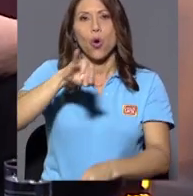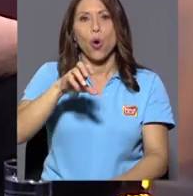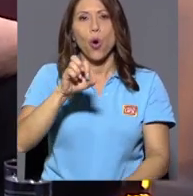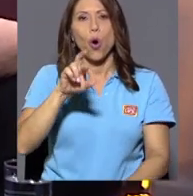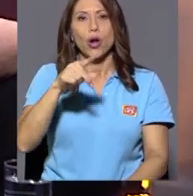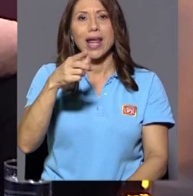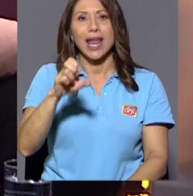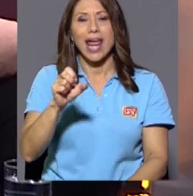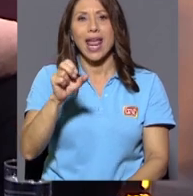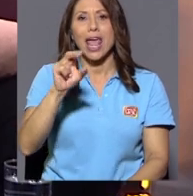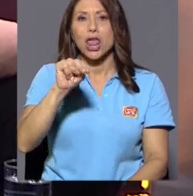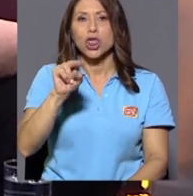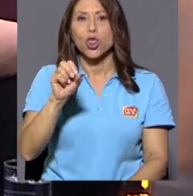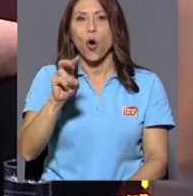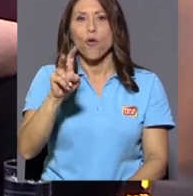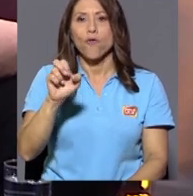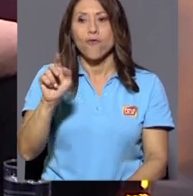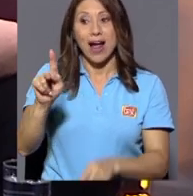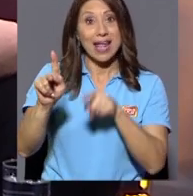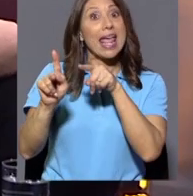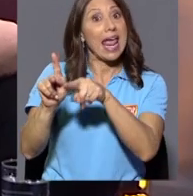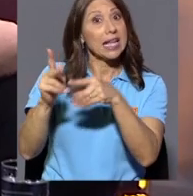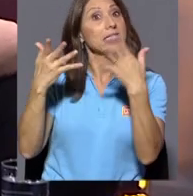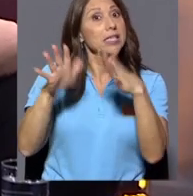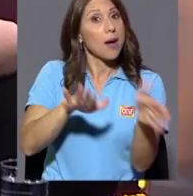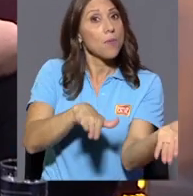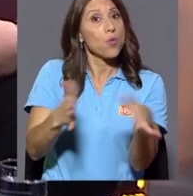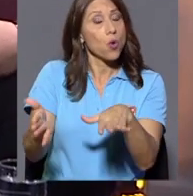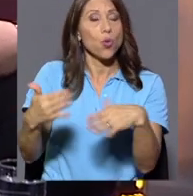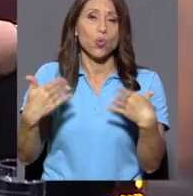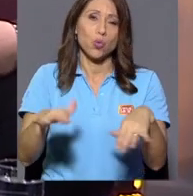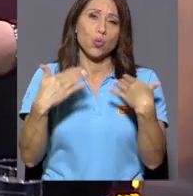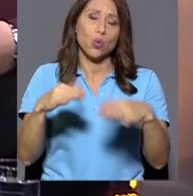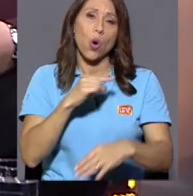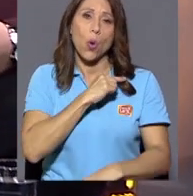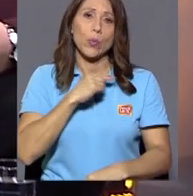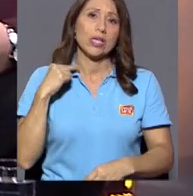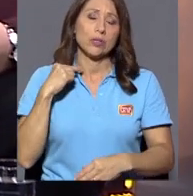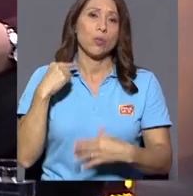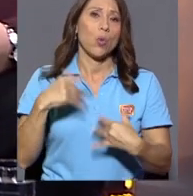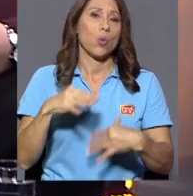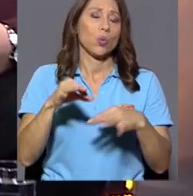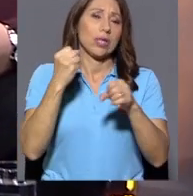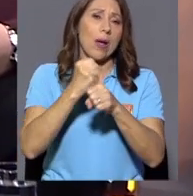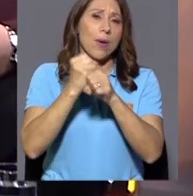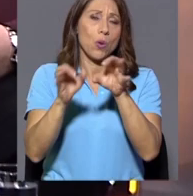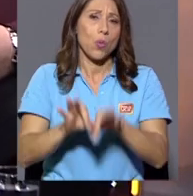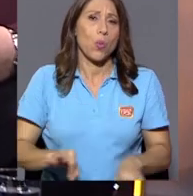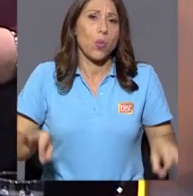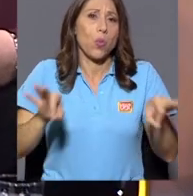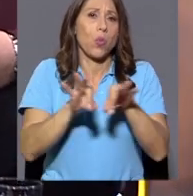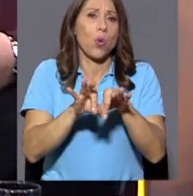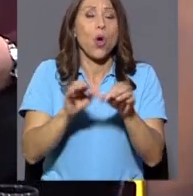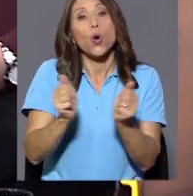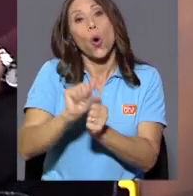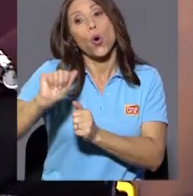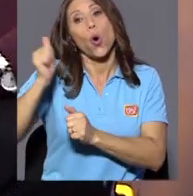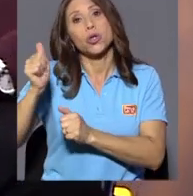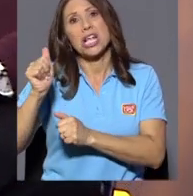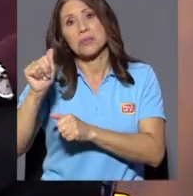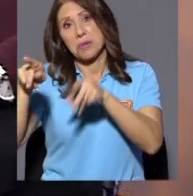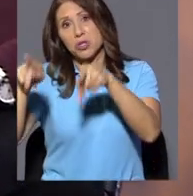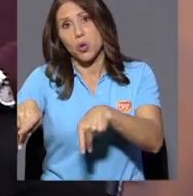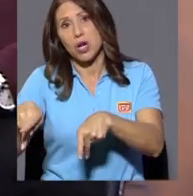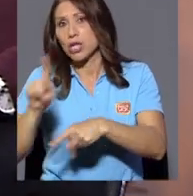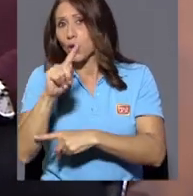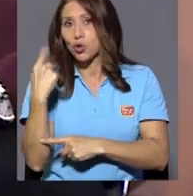bueno fallecido pero que hizo una tarea importantísima junto a otros tres o cuatro nombres no solamente la